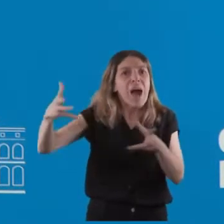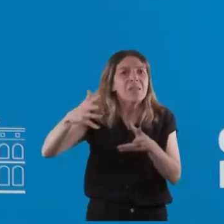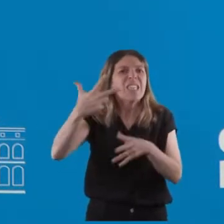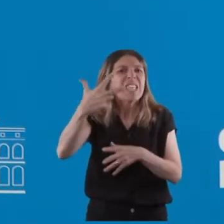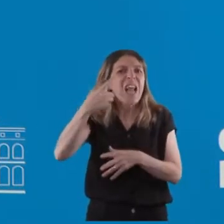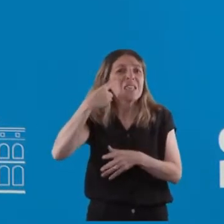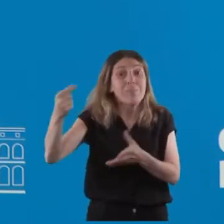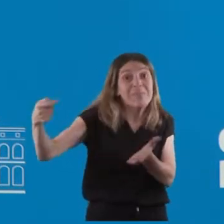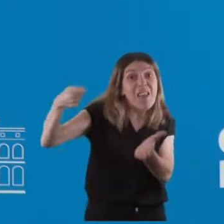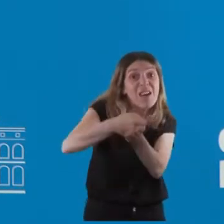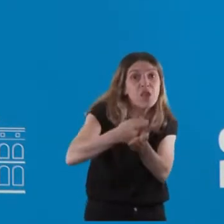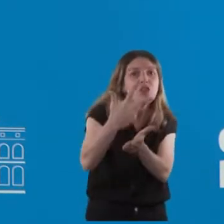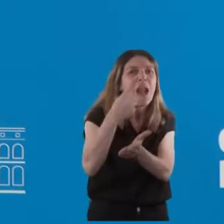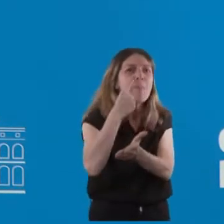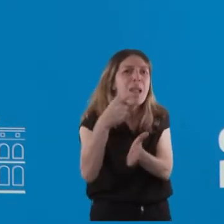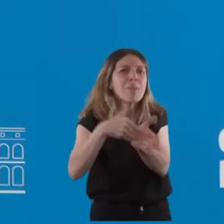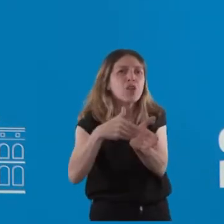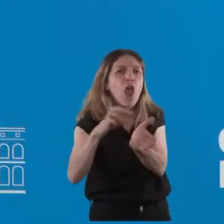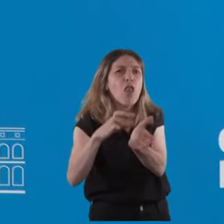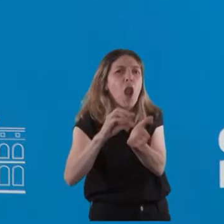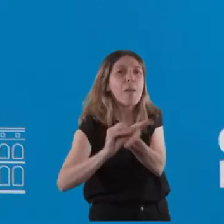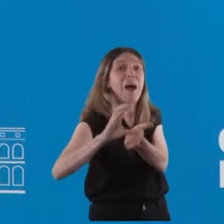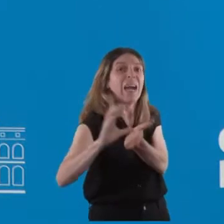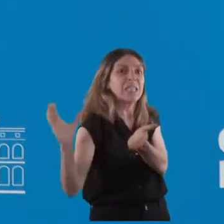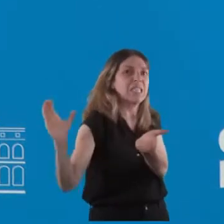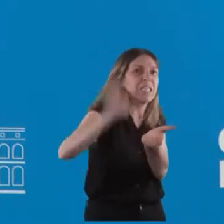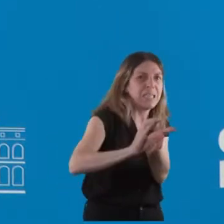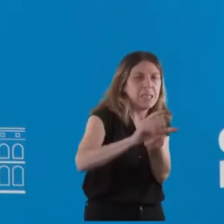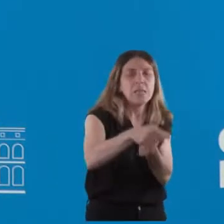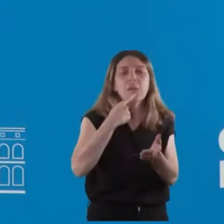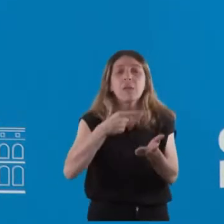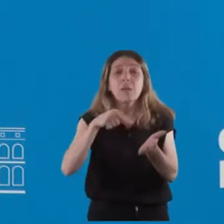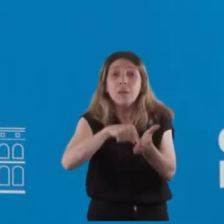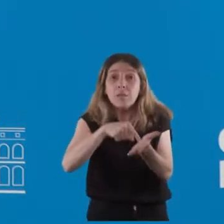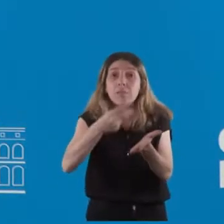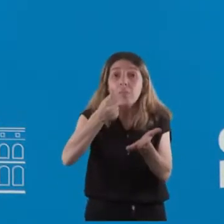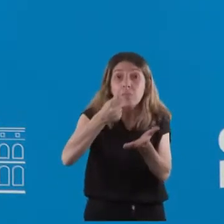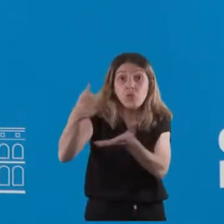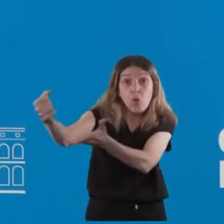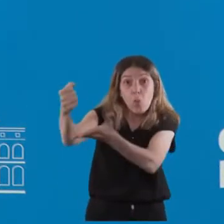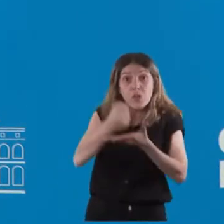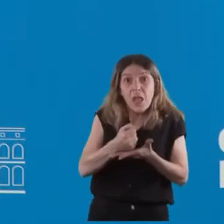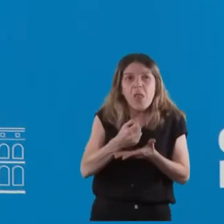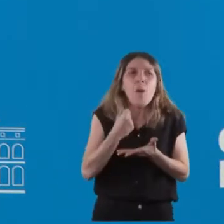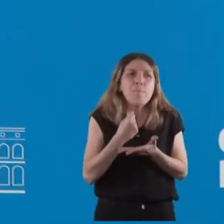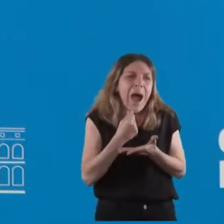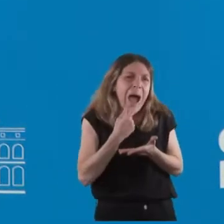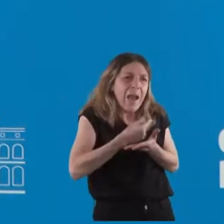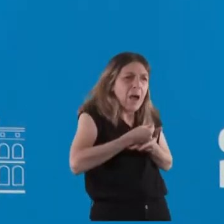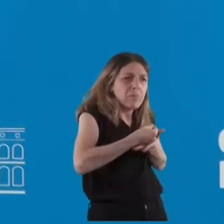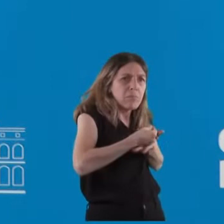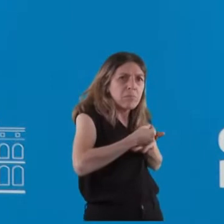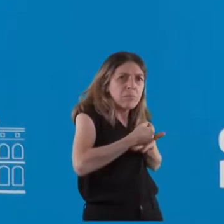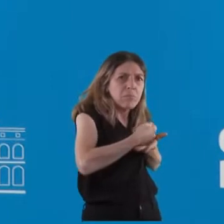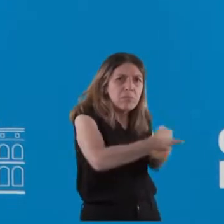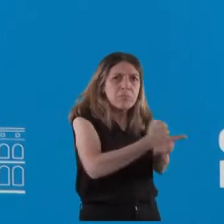3 mil millones de dólares y que se va a estudiar la posibilidad de que se pueda utilizar para otras cuestiones que no sea solamente como un